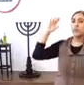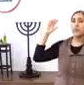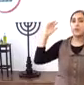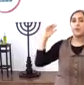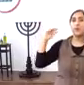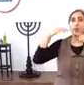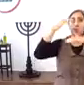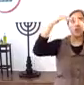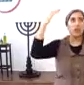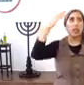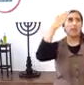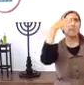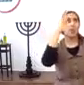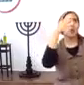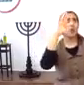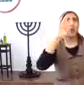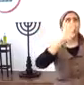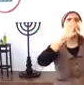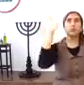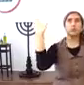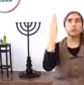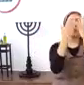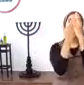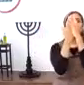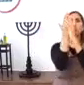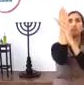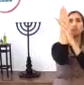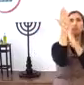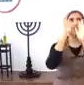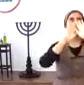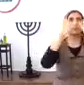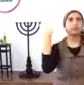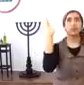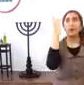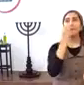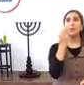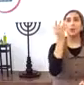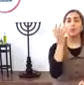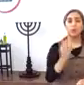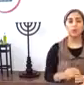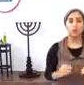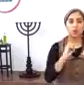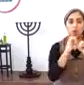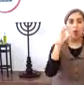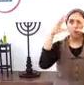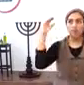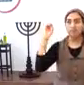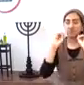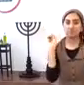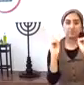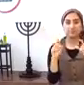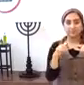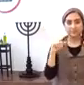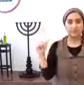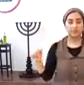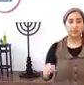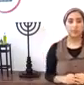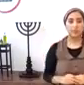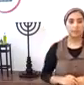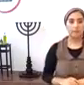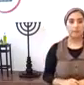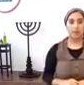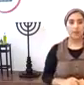brillante, el cielo azul, transparente, por así decirlo. No había nubes, etc.